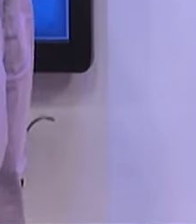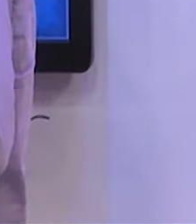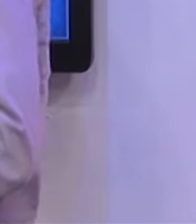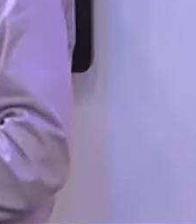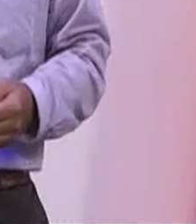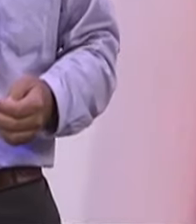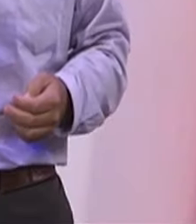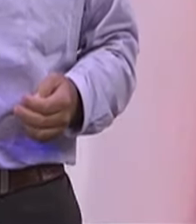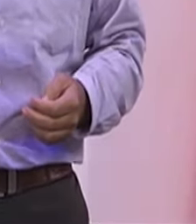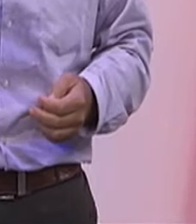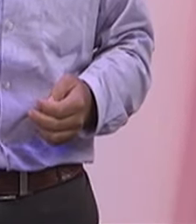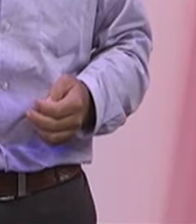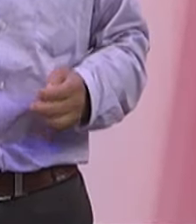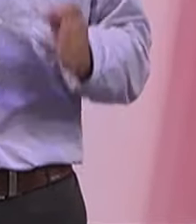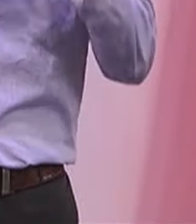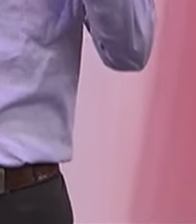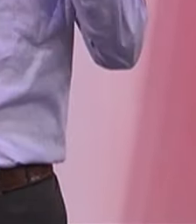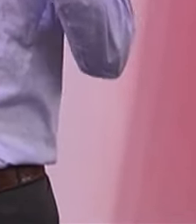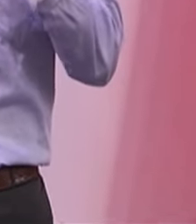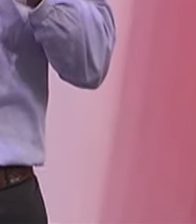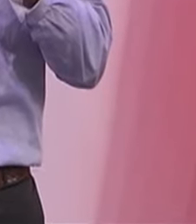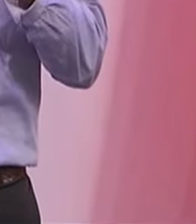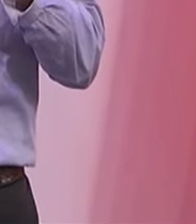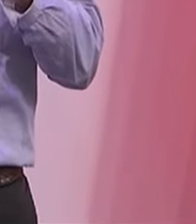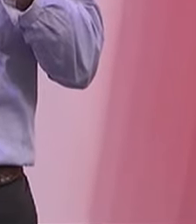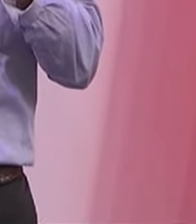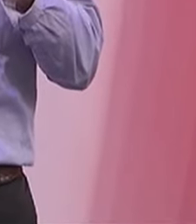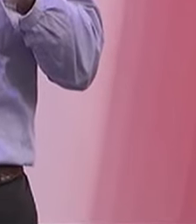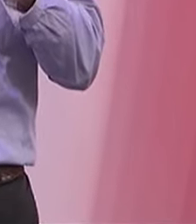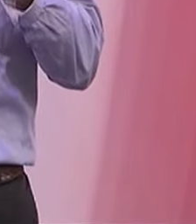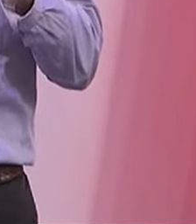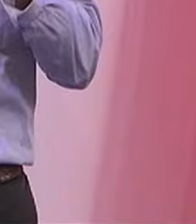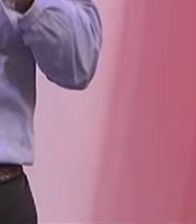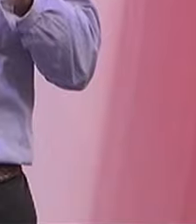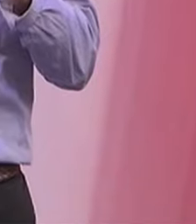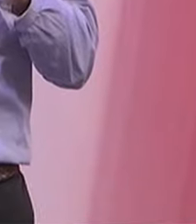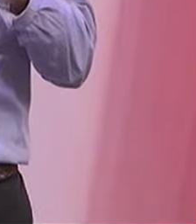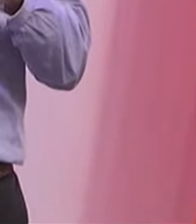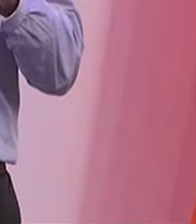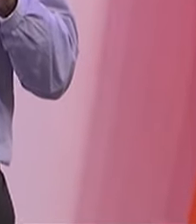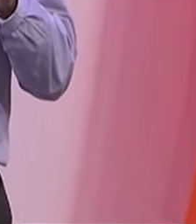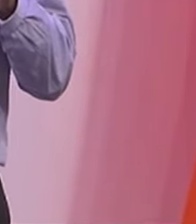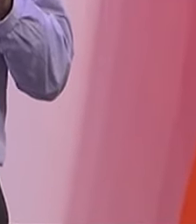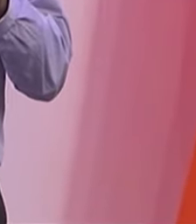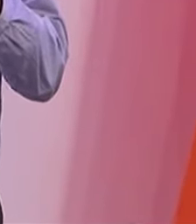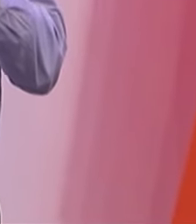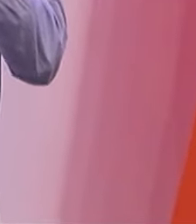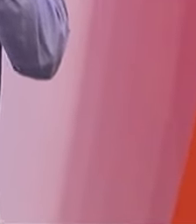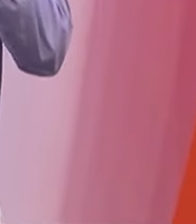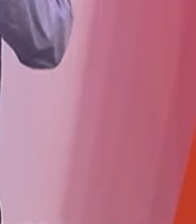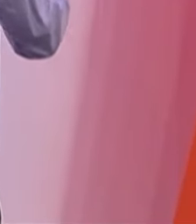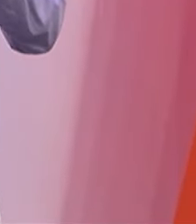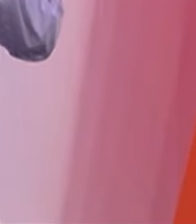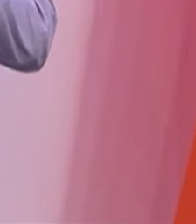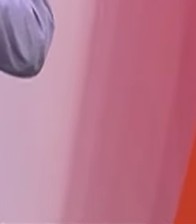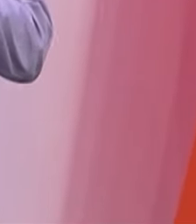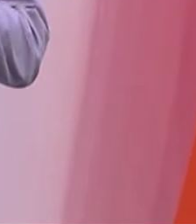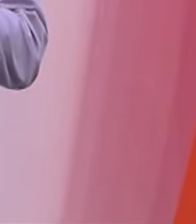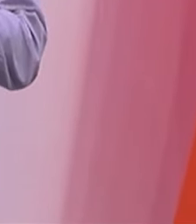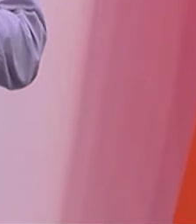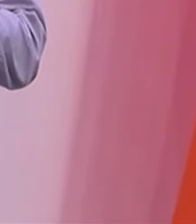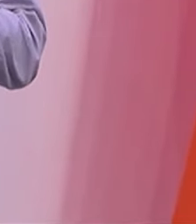century. Todas en inglés y en español. Se las estoy dando así porque son los adverbios de tiempo, ya yo les expliqué con last. Es que quiero que